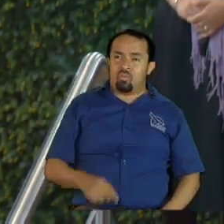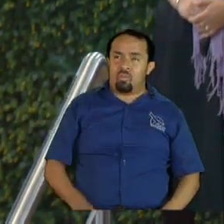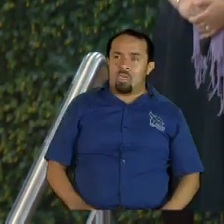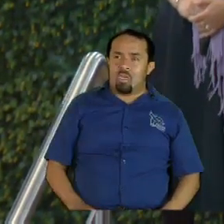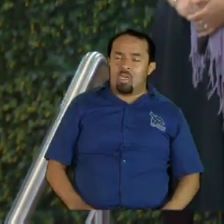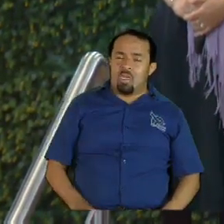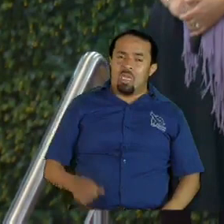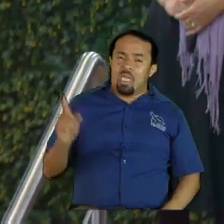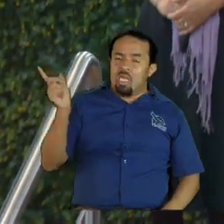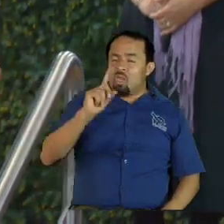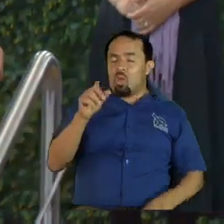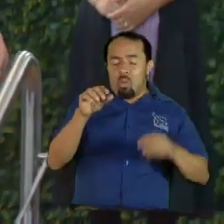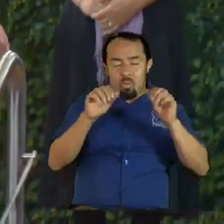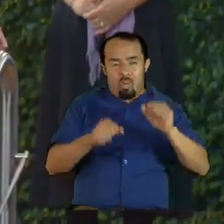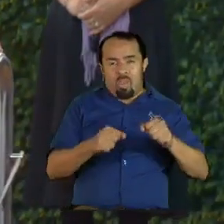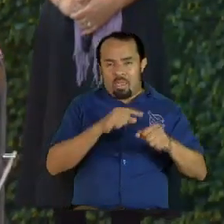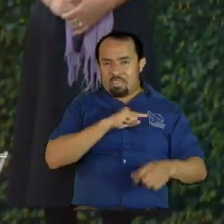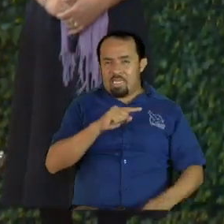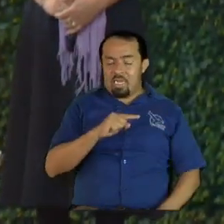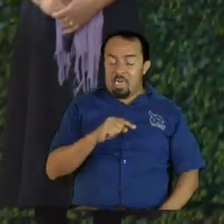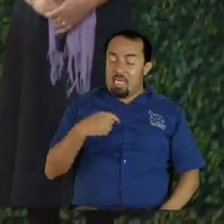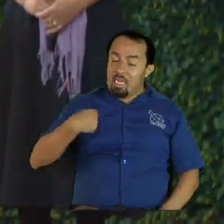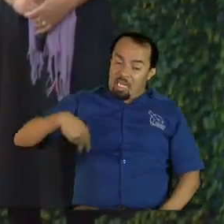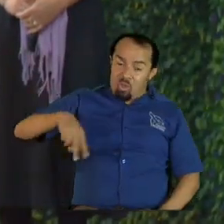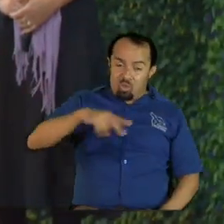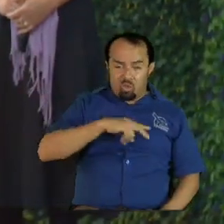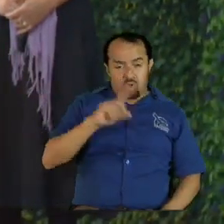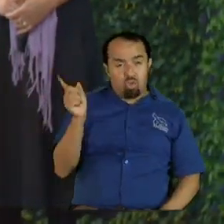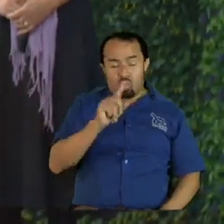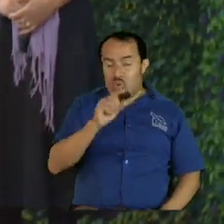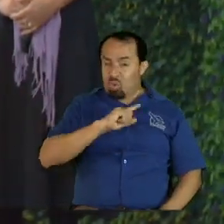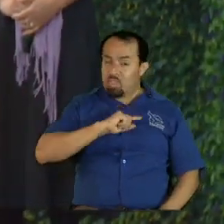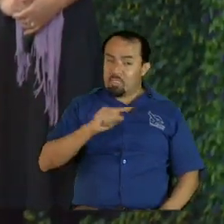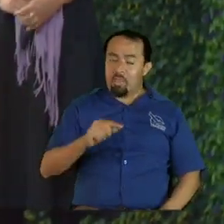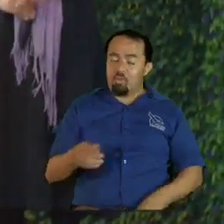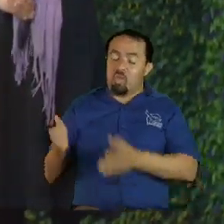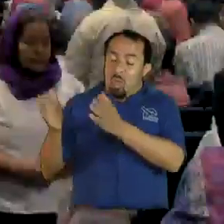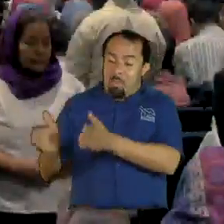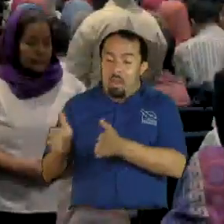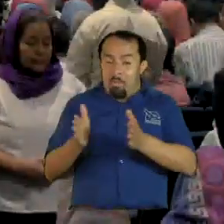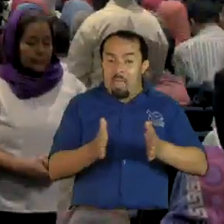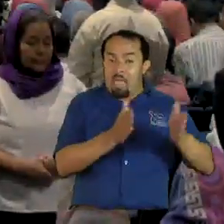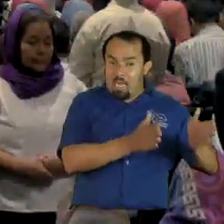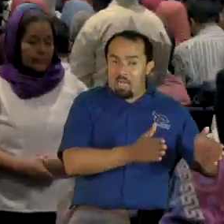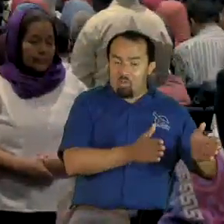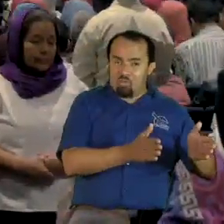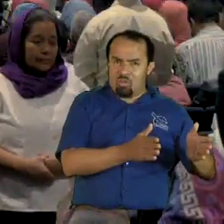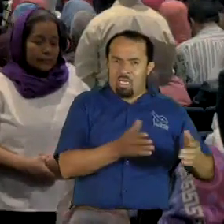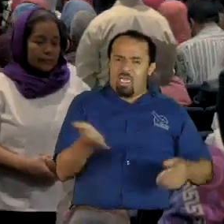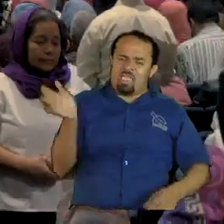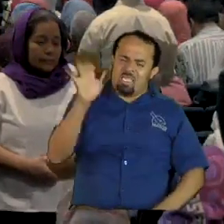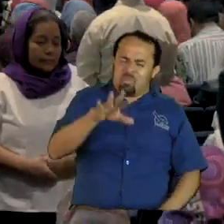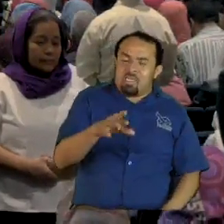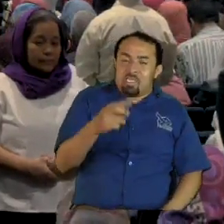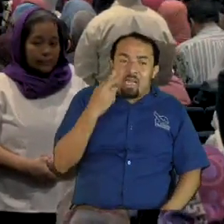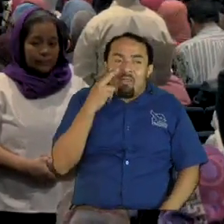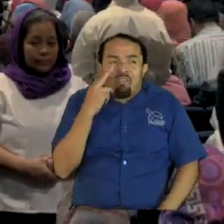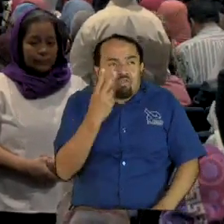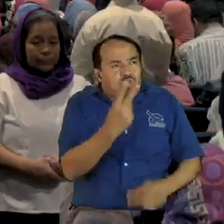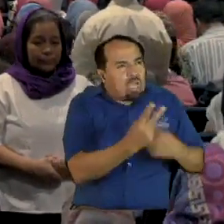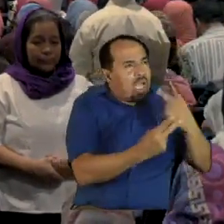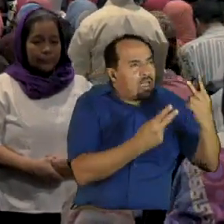Y no puede ser que no estemos preparados. Después de haber estado buscándolo,